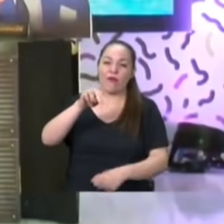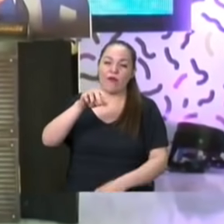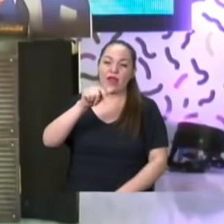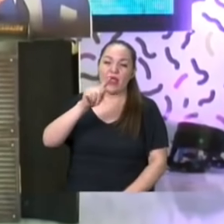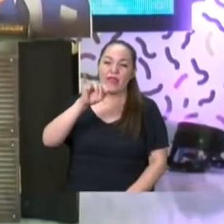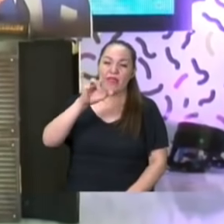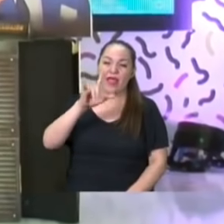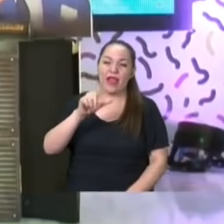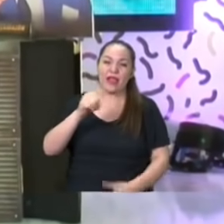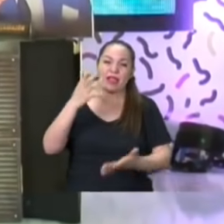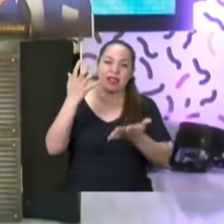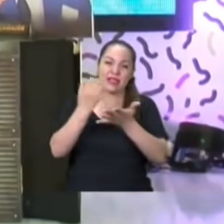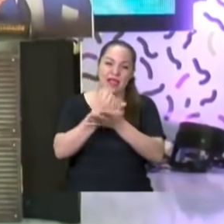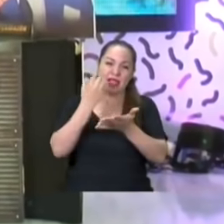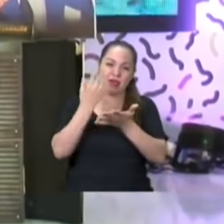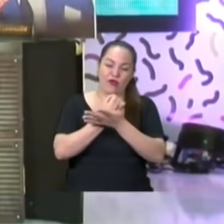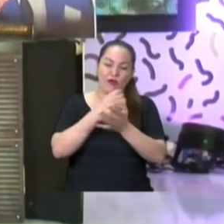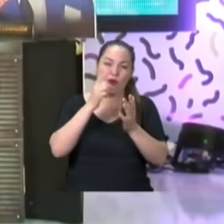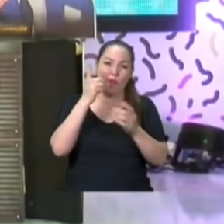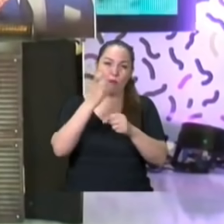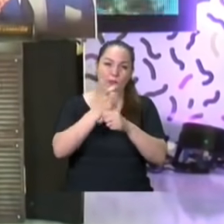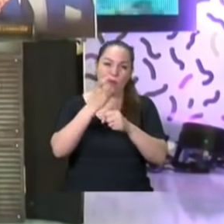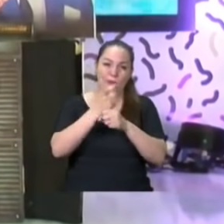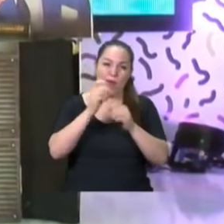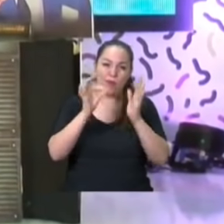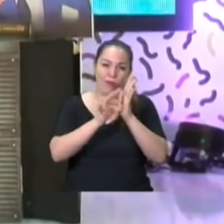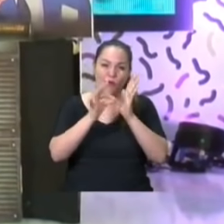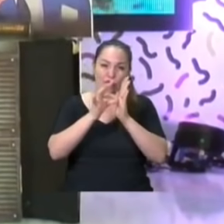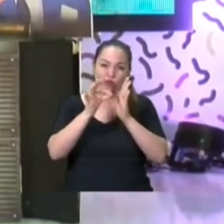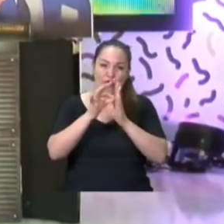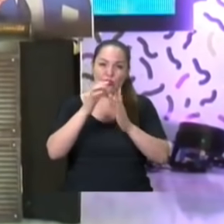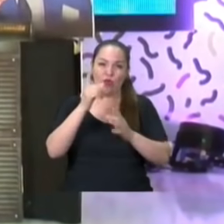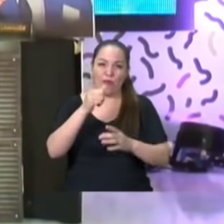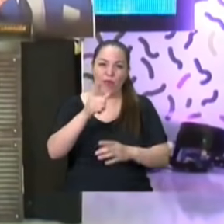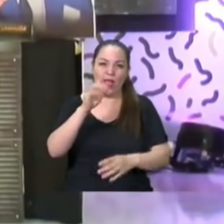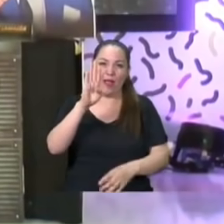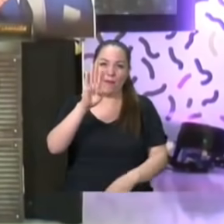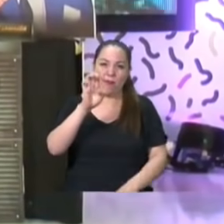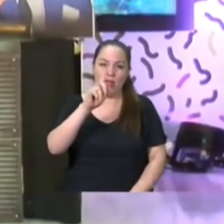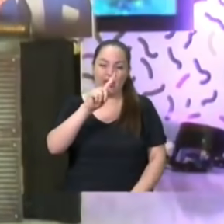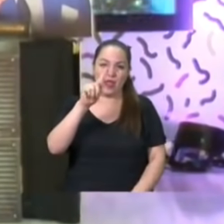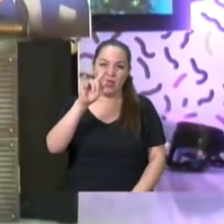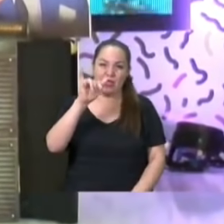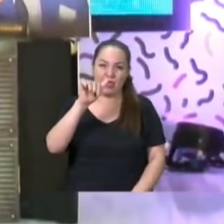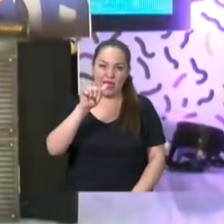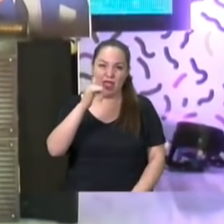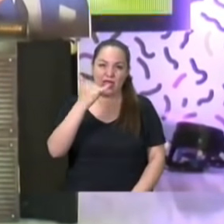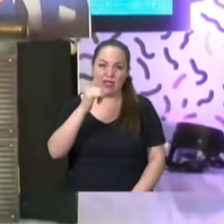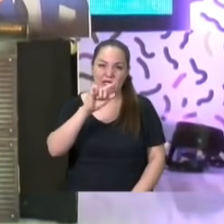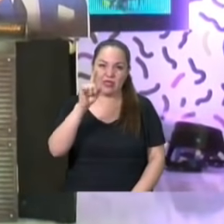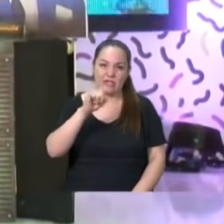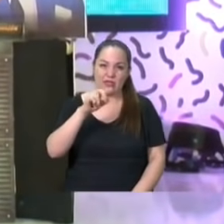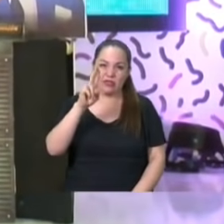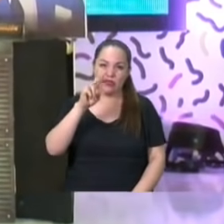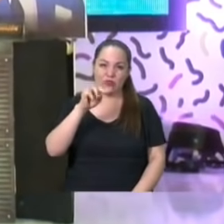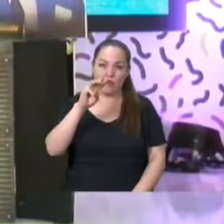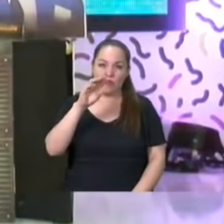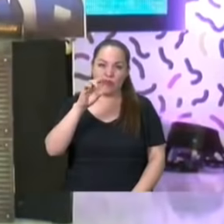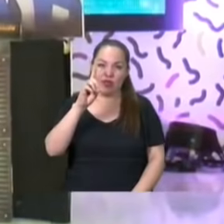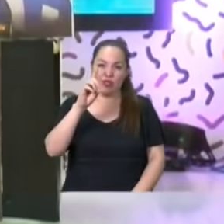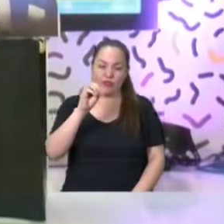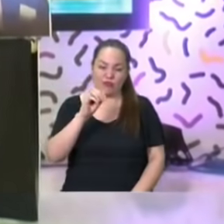Natalie, ganando el primer punto para el equipo de ella y Zumbido. Bueno, pues vamos a los momentos